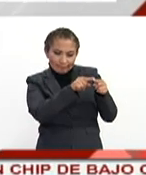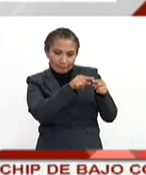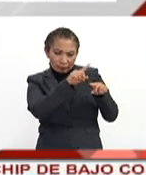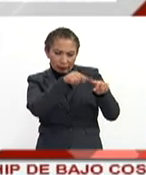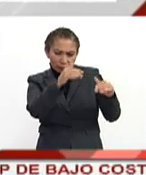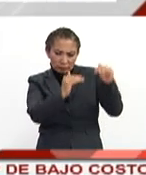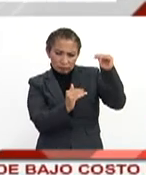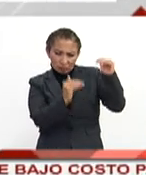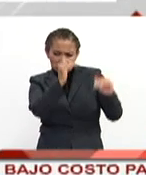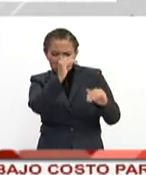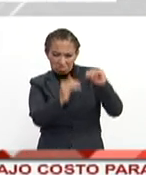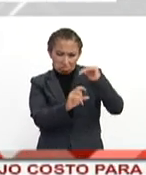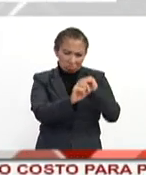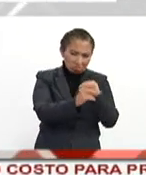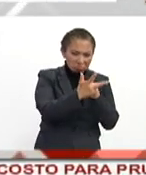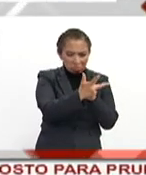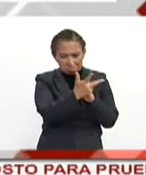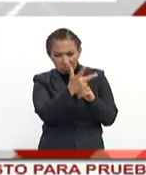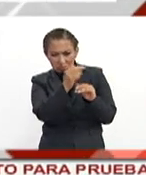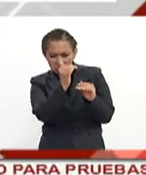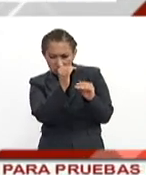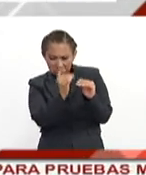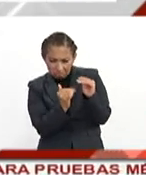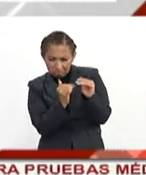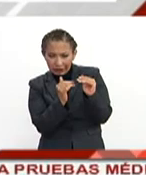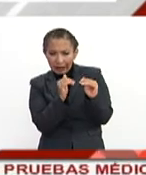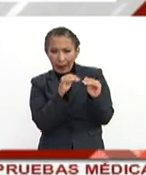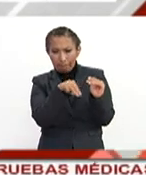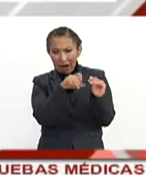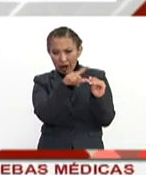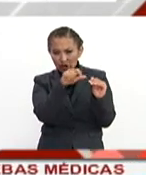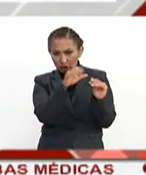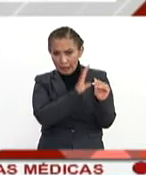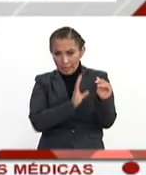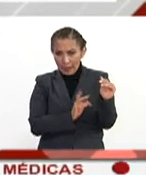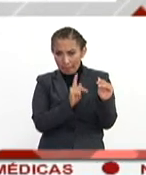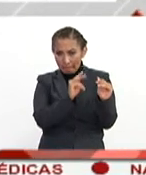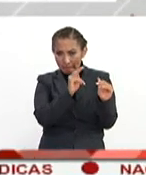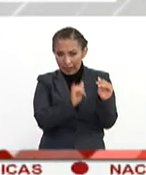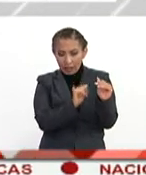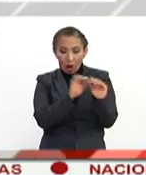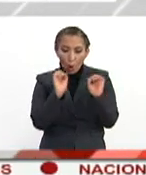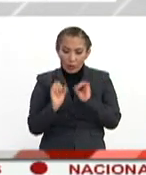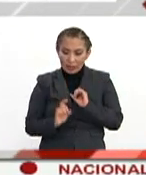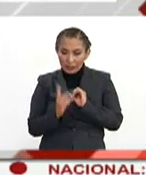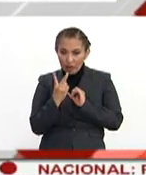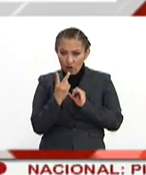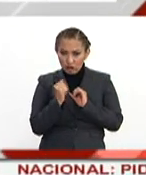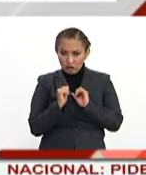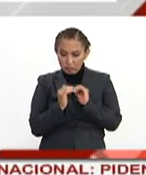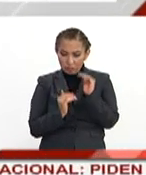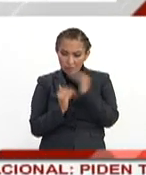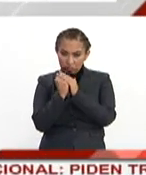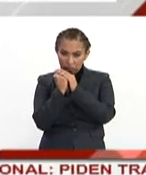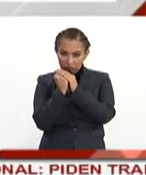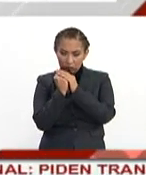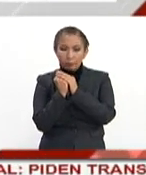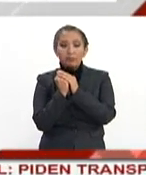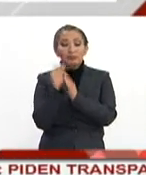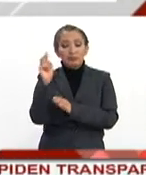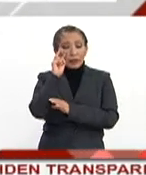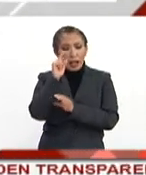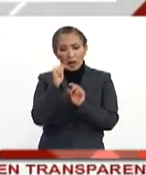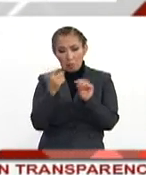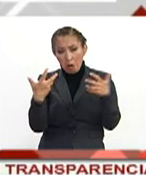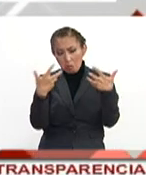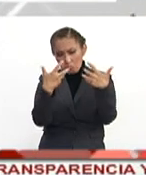varía en un rango de 28 en el mínimo para Alfredo del Mazo, el candidato del PRI, o 32 en el máximo. Si ven, hay